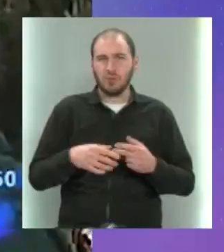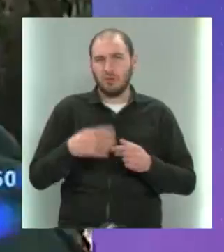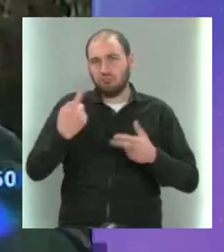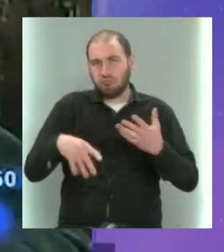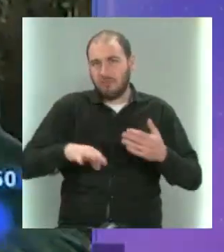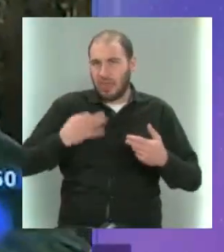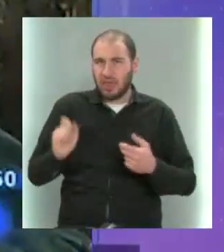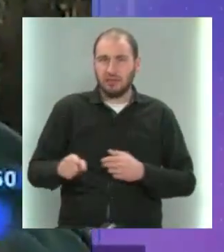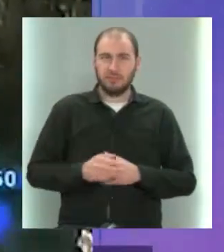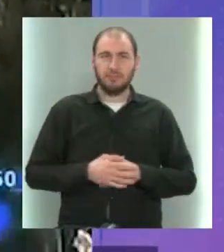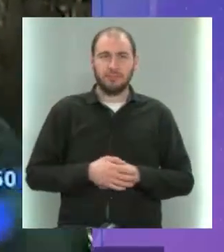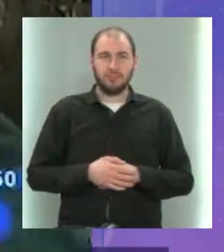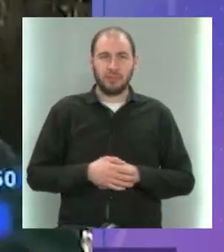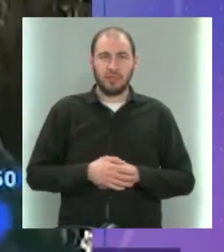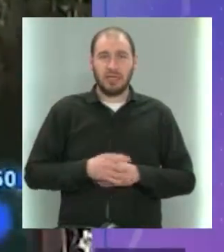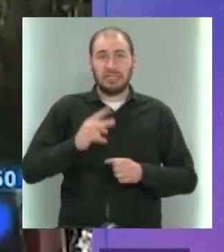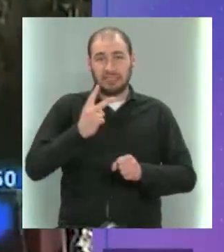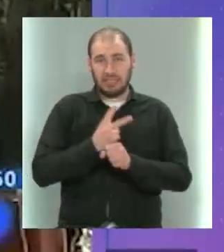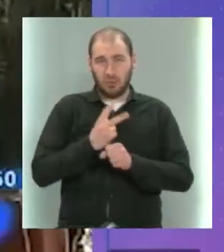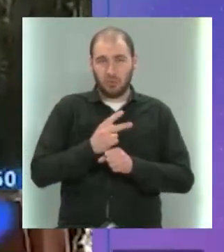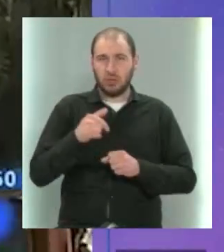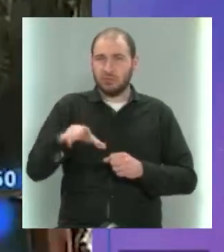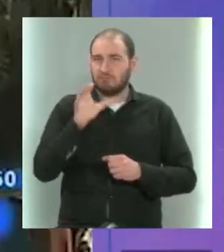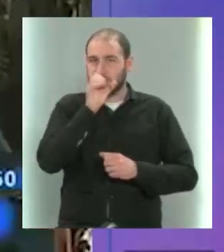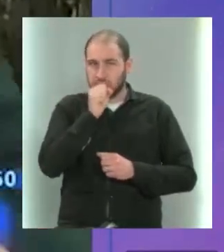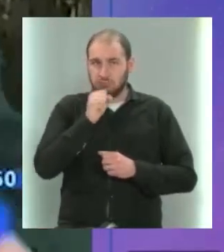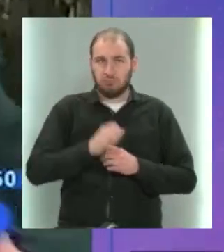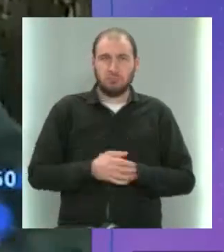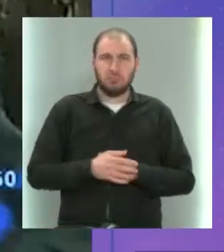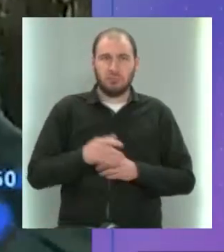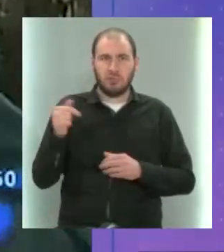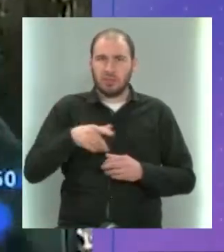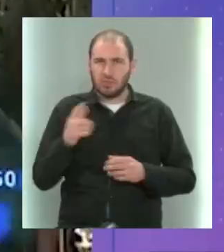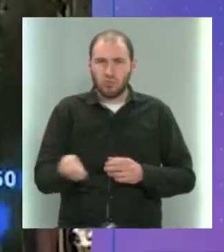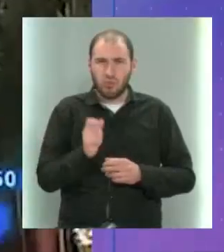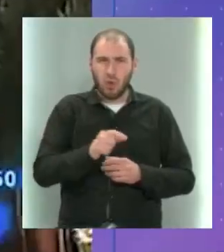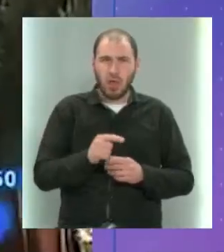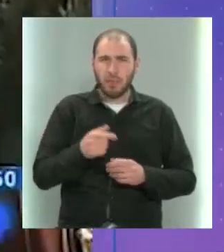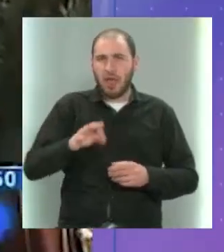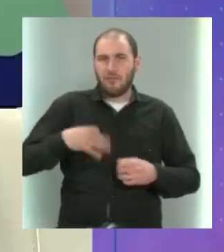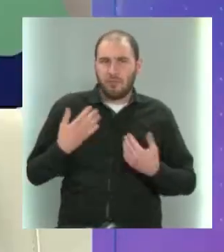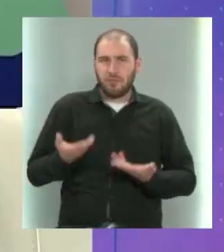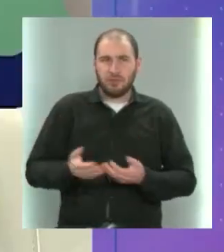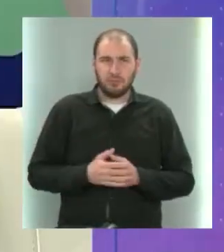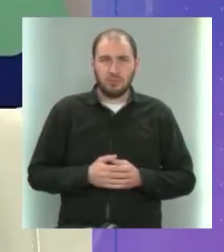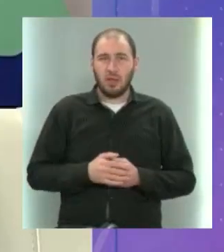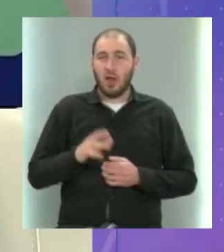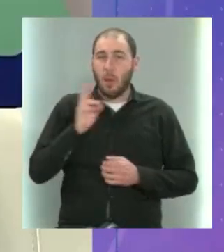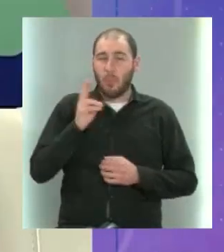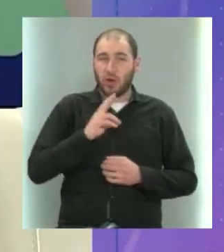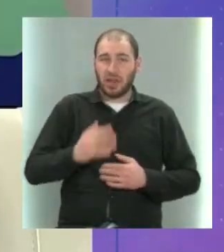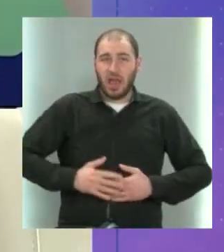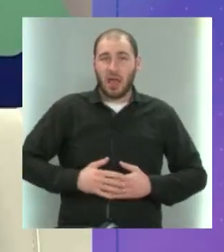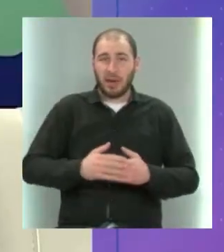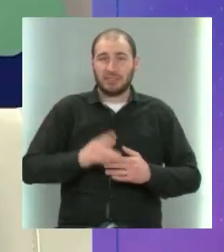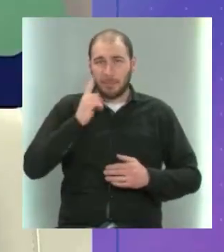vida. Y ese mundo vive en la clandestinidad y la explota y se juega la vida. Cuando una mujer se embaraza,